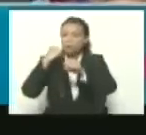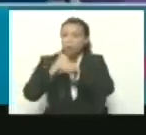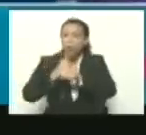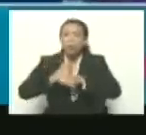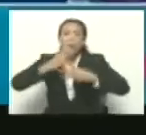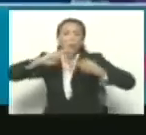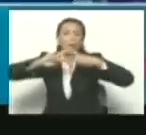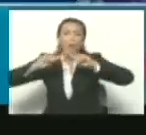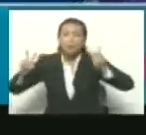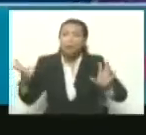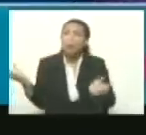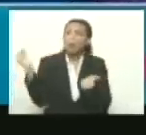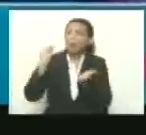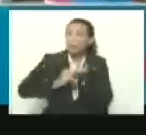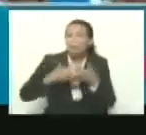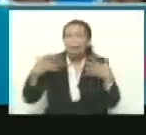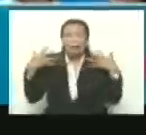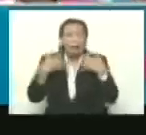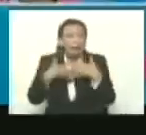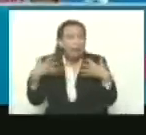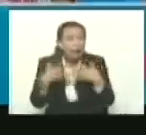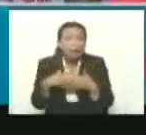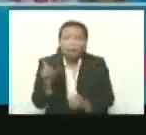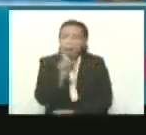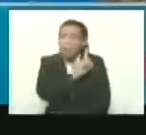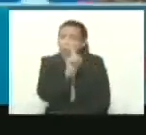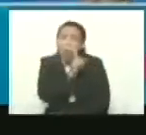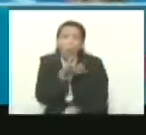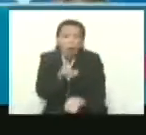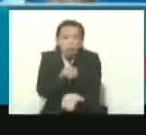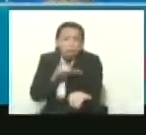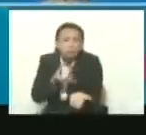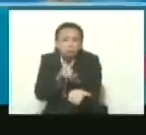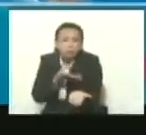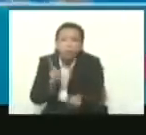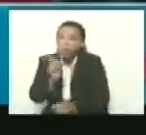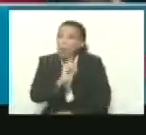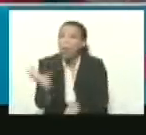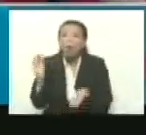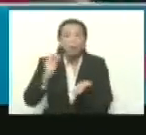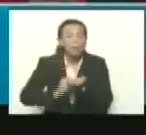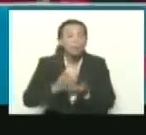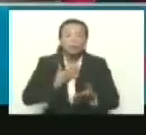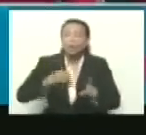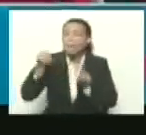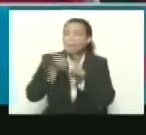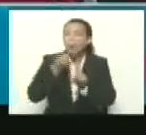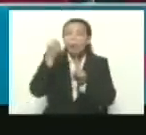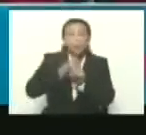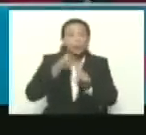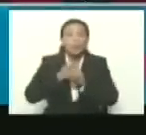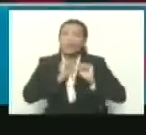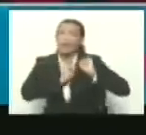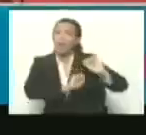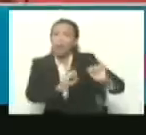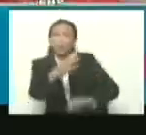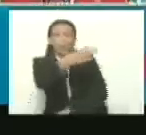tranquilidad, no quiero volver a la guerra, no quiero volver a todo lo que es la guarimba. Nosotros estamos luchando en contra del bloqueo de las